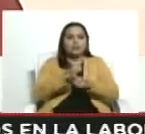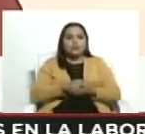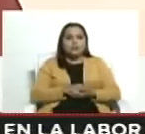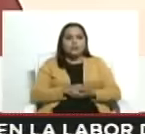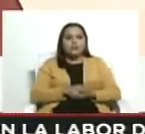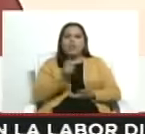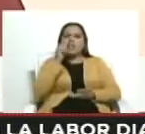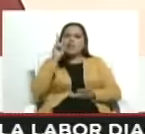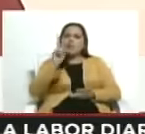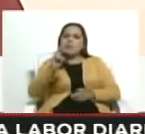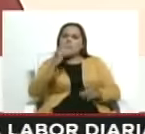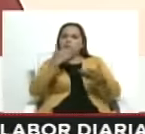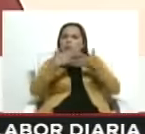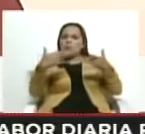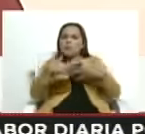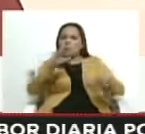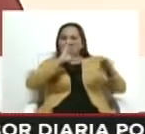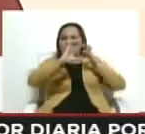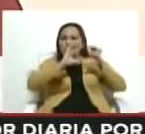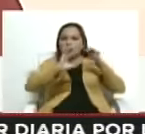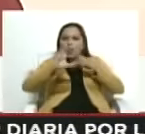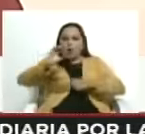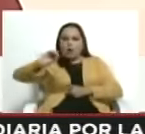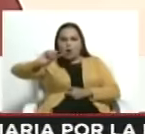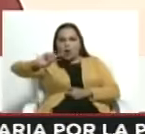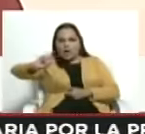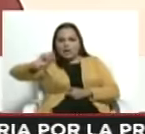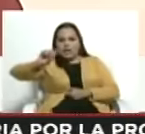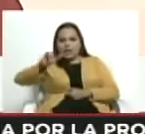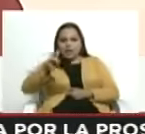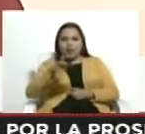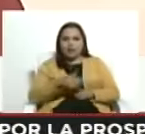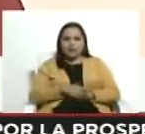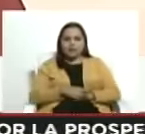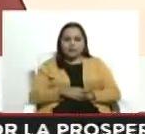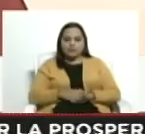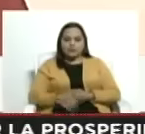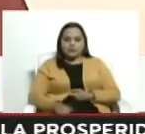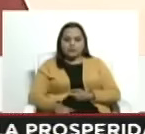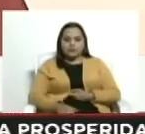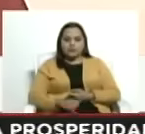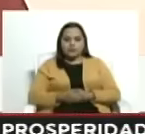visto un comunicado de estas ONG o estos grupos de derechos humanos